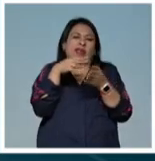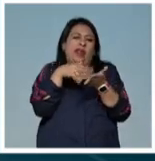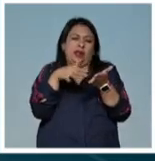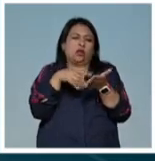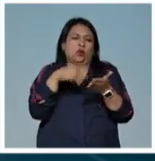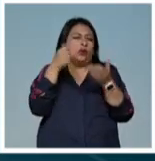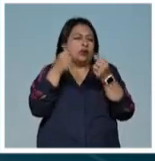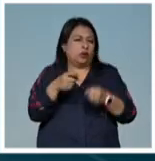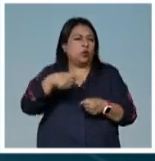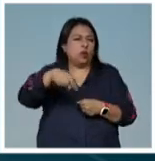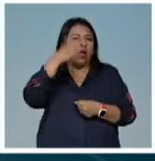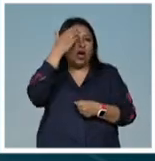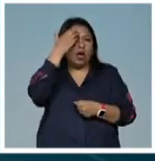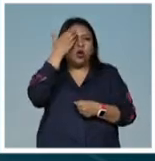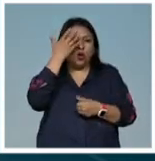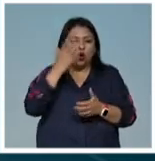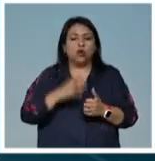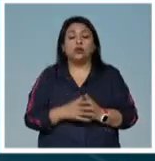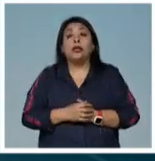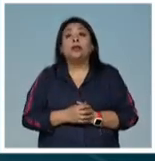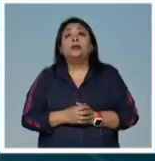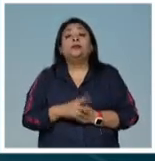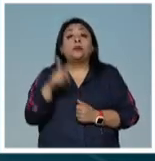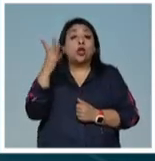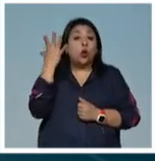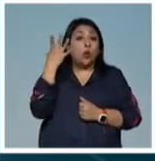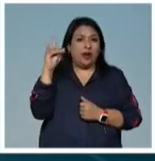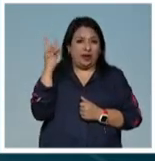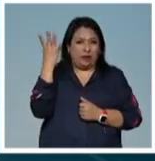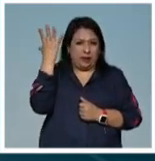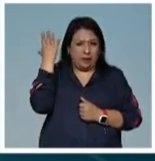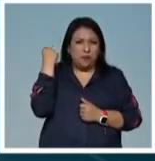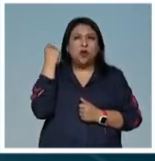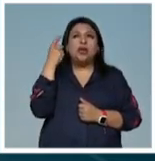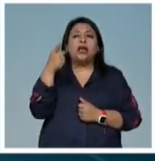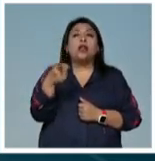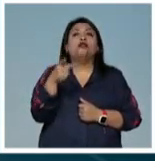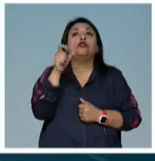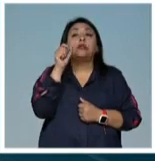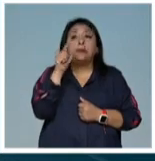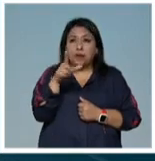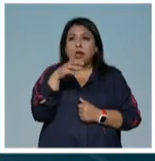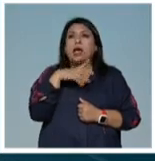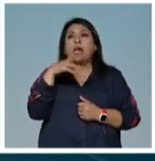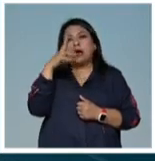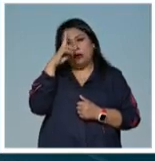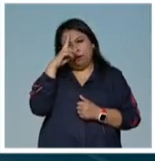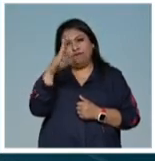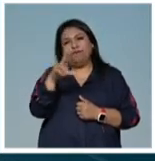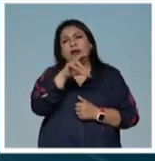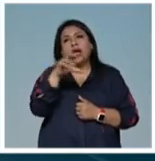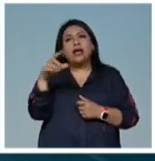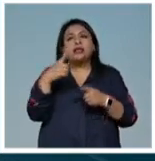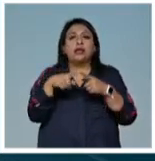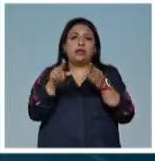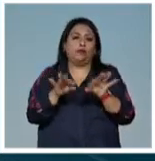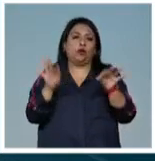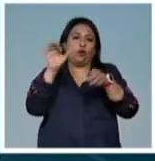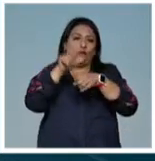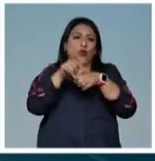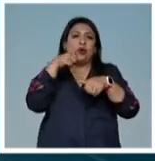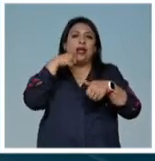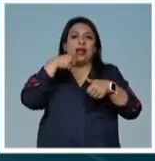seguramente la tienen ustedes por ahí. Y en Cuernavaca, Morelos e Hidalgo también se va a rendir tributo a este referente de la cultura y